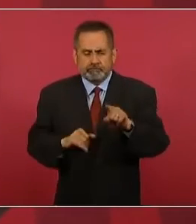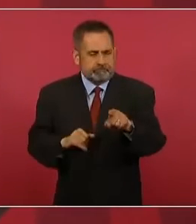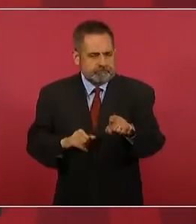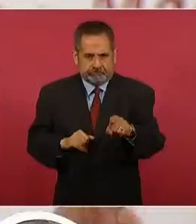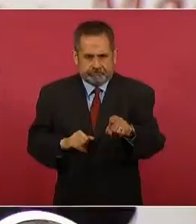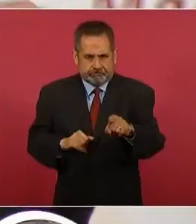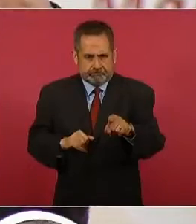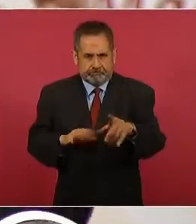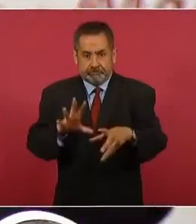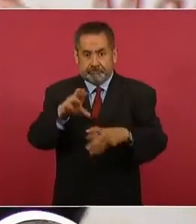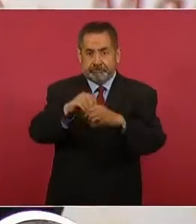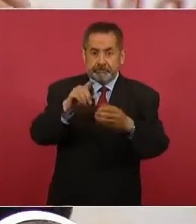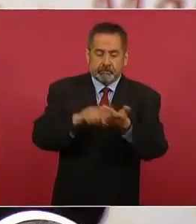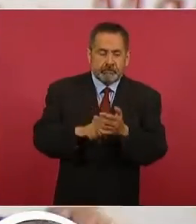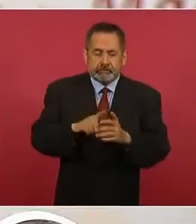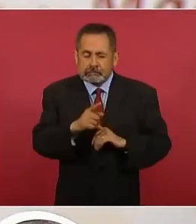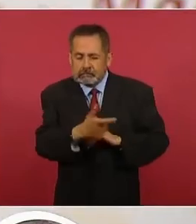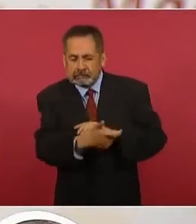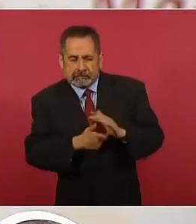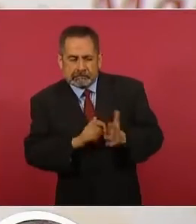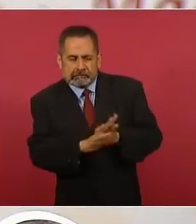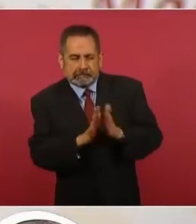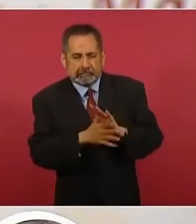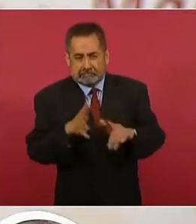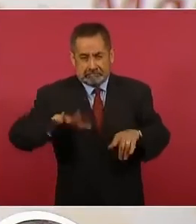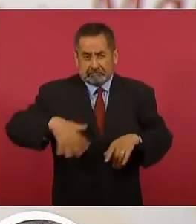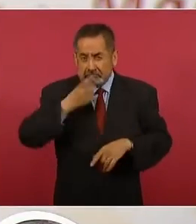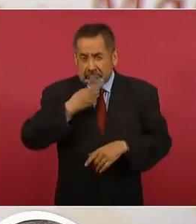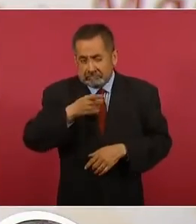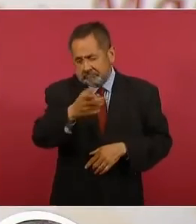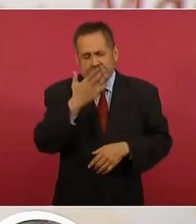se involucran amaños o como usted lo señala.